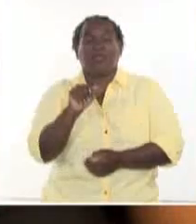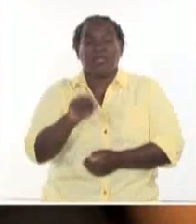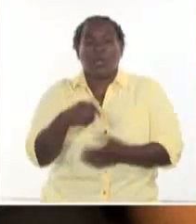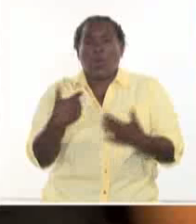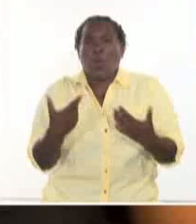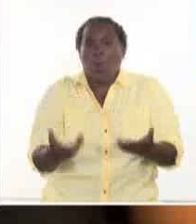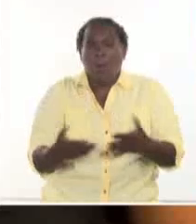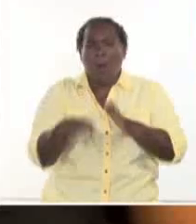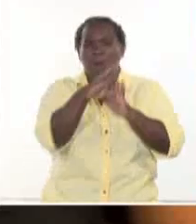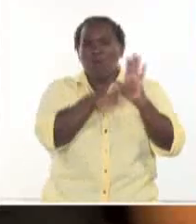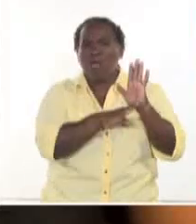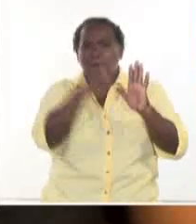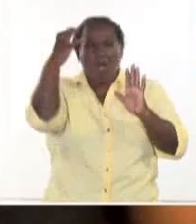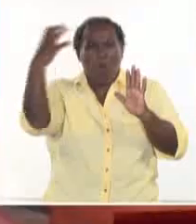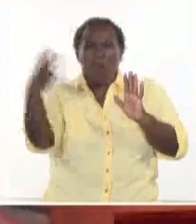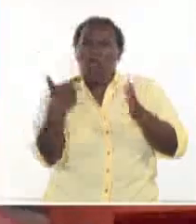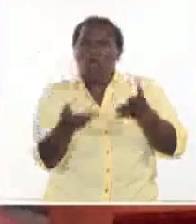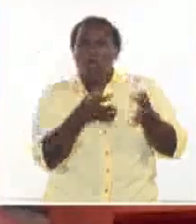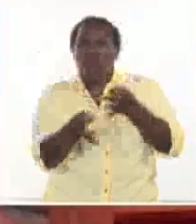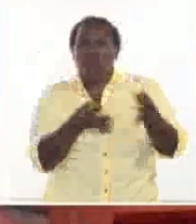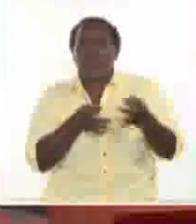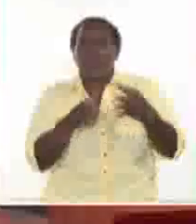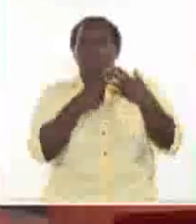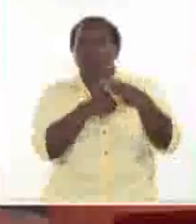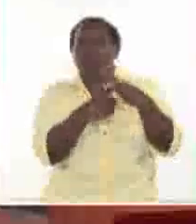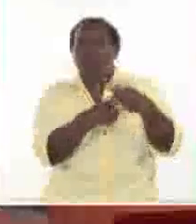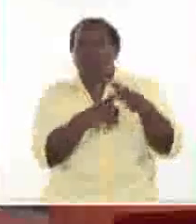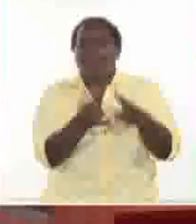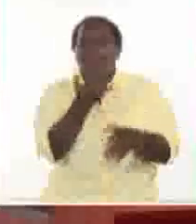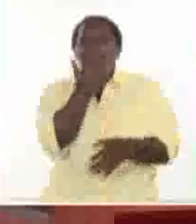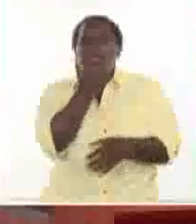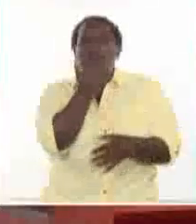de gobierno para corregir distorsiones y reimpulsar la